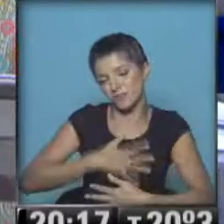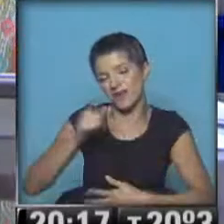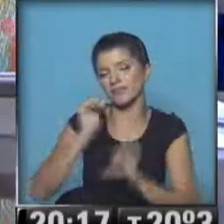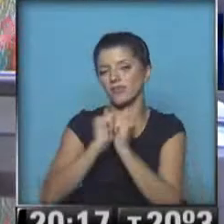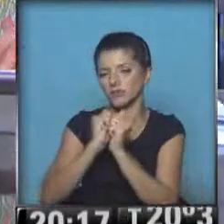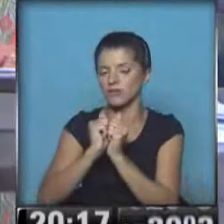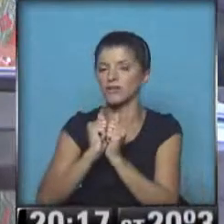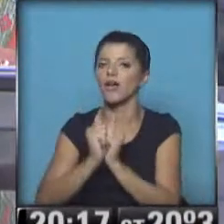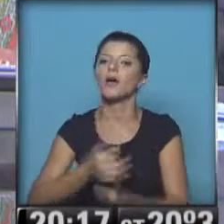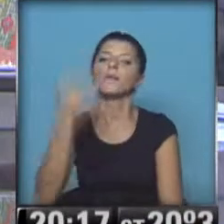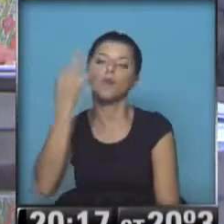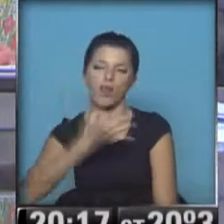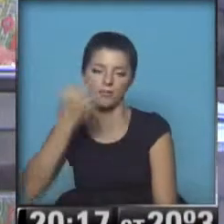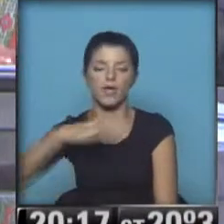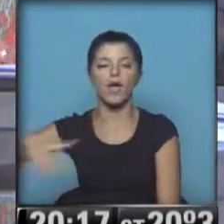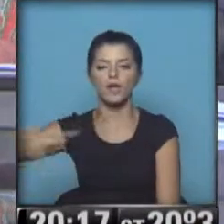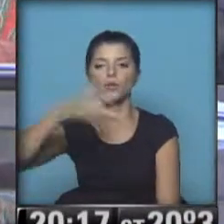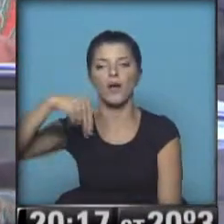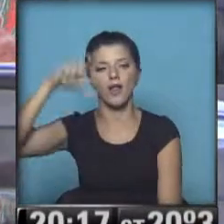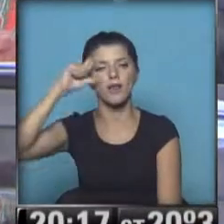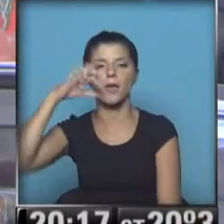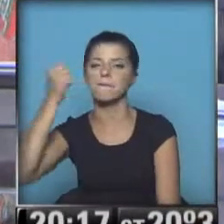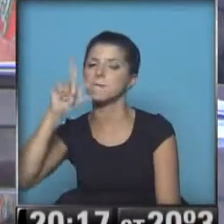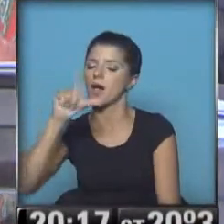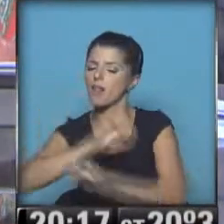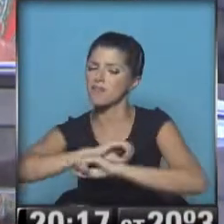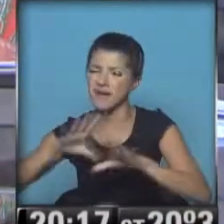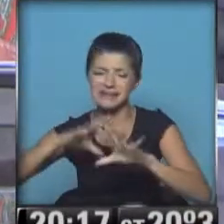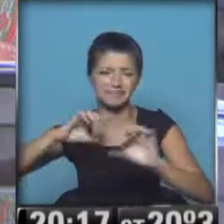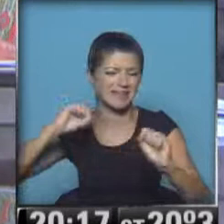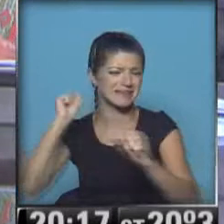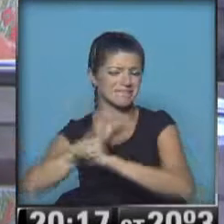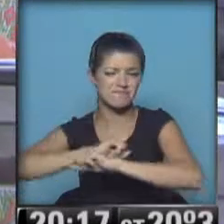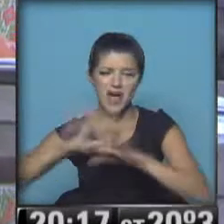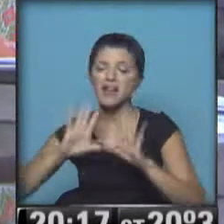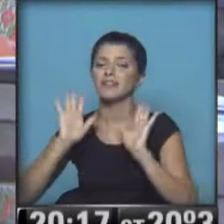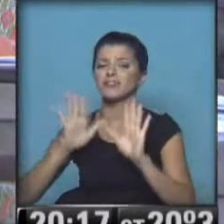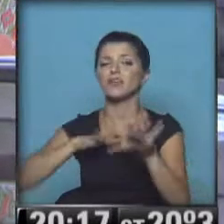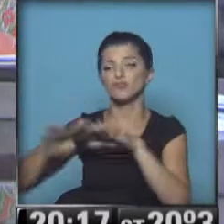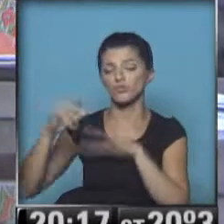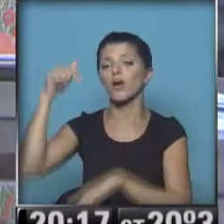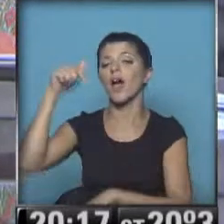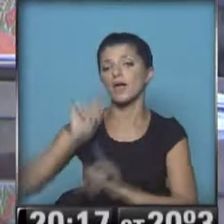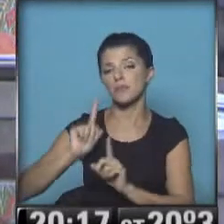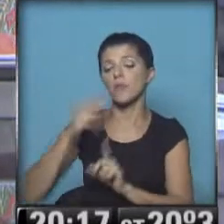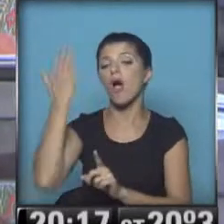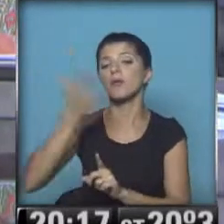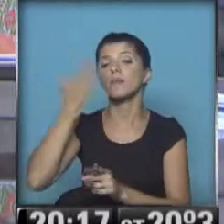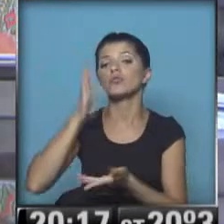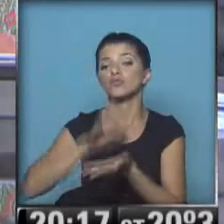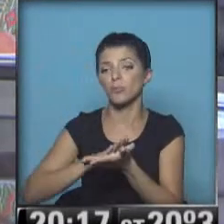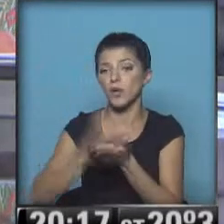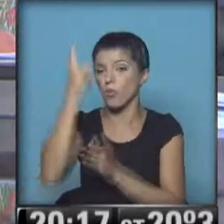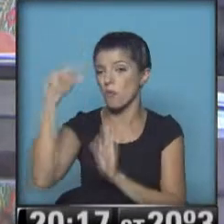la verdad es que nepal la está pasando muy mal hay una catástrofe espantosa y estamos hablando de uno de los